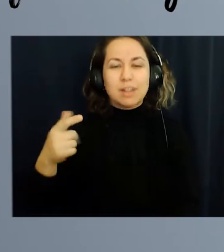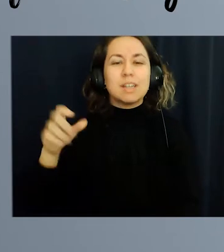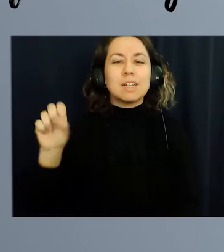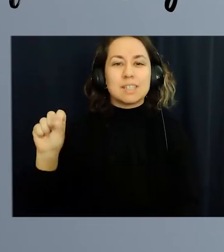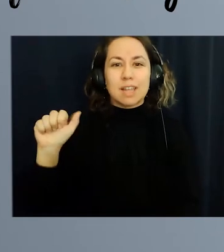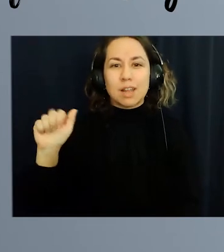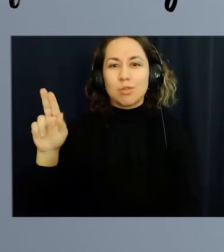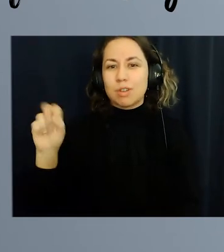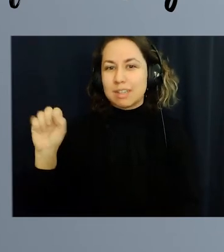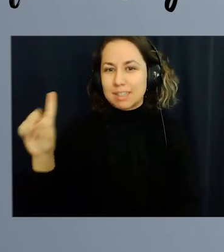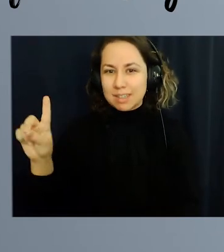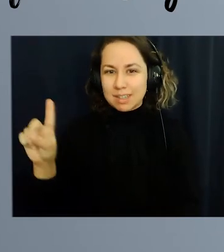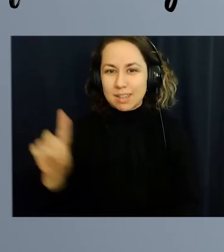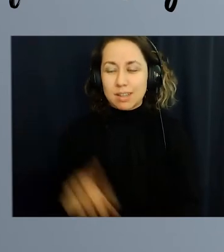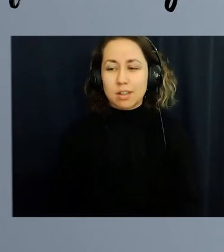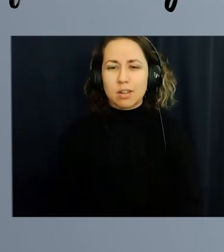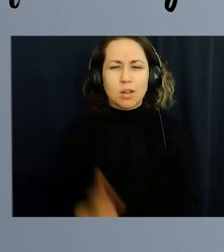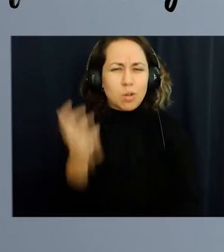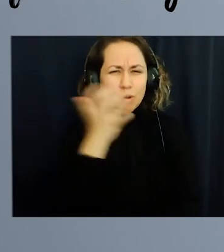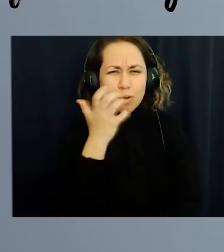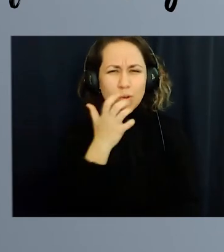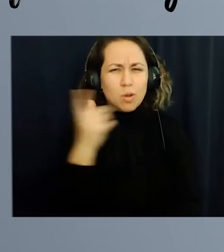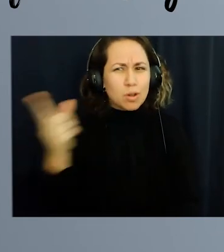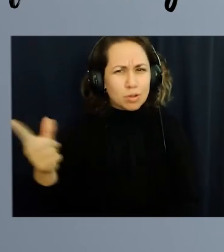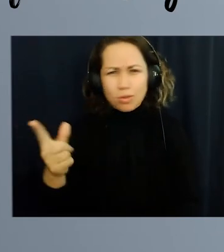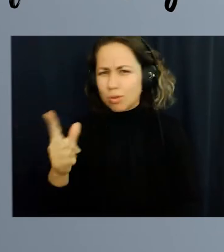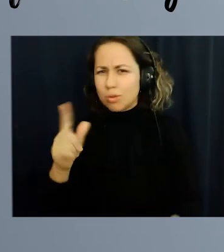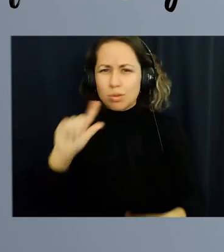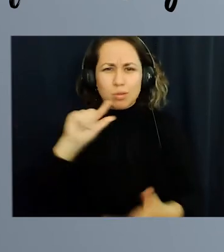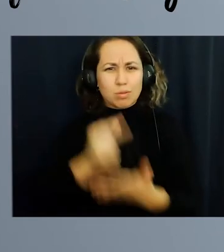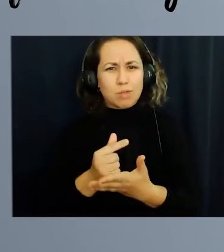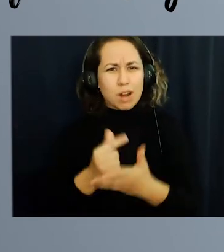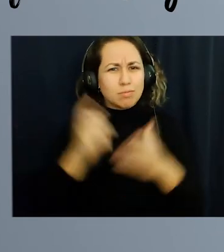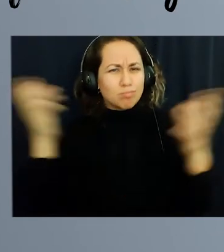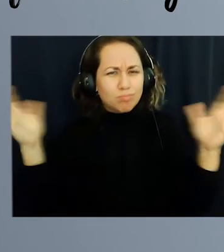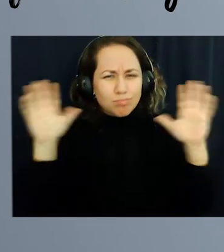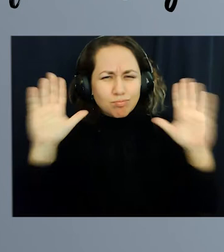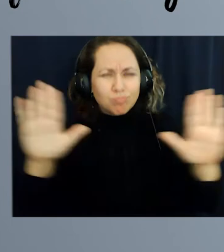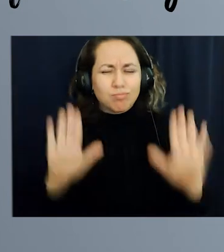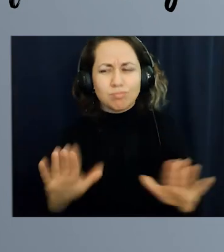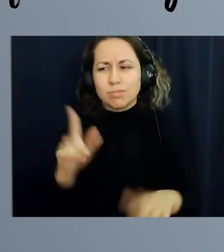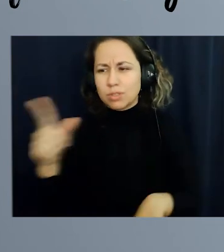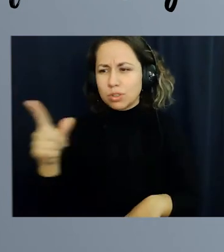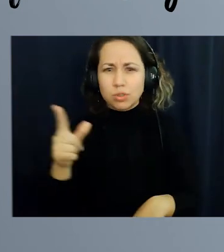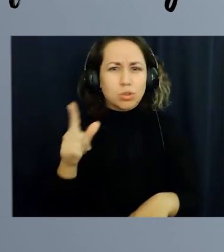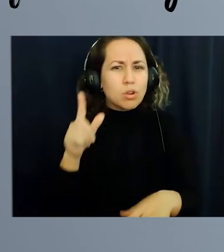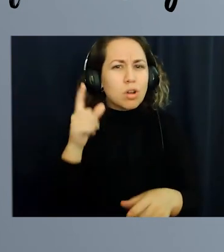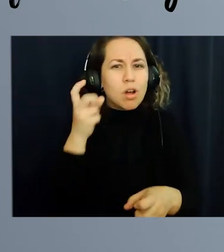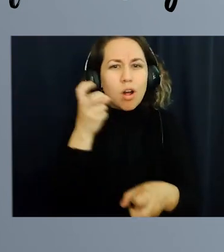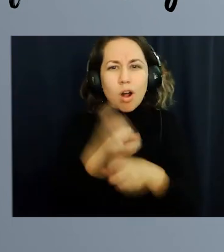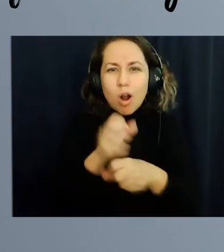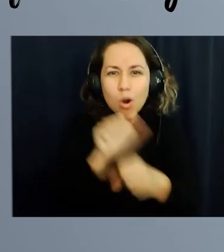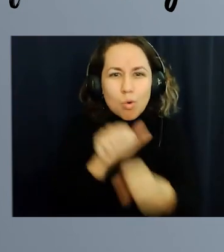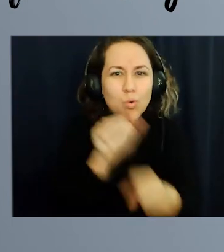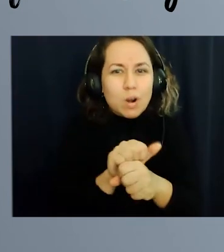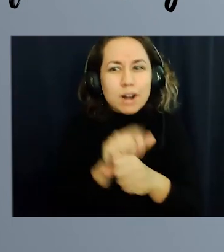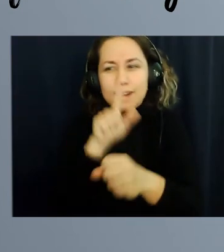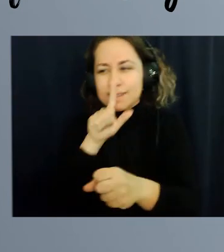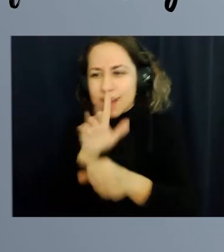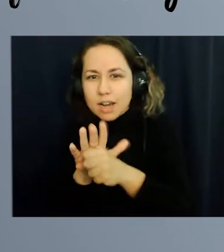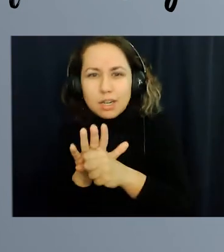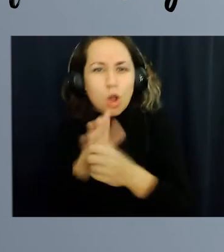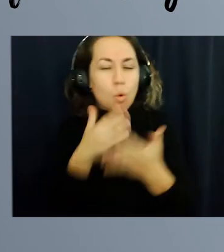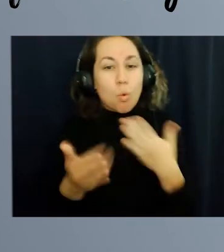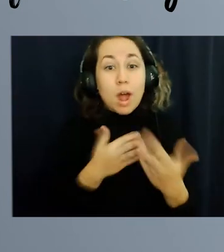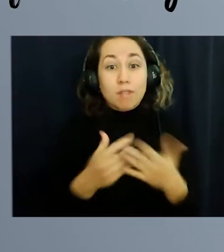tan importante, su trabajo duro, su dedicación, todas las luchas que tuvieron que pasar, los problemas para llegar a este momento aquí.